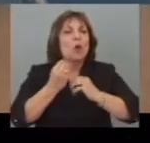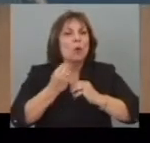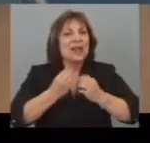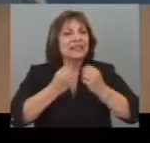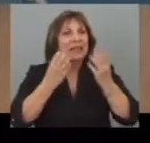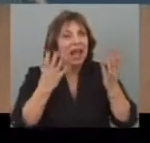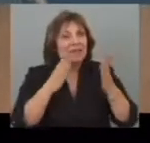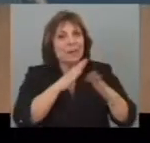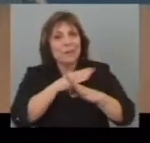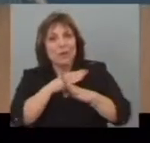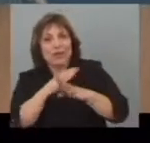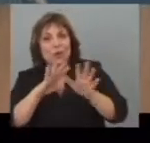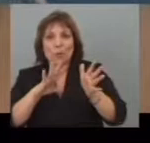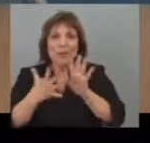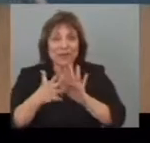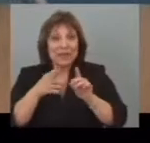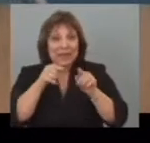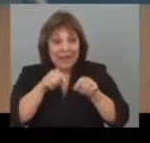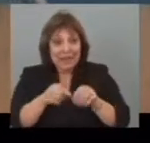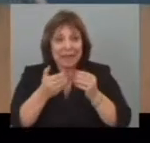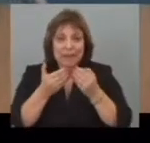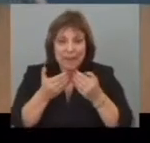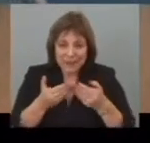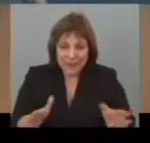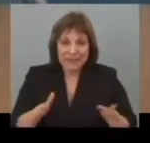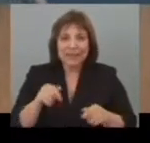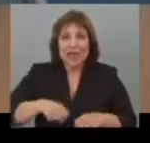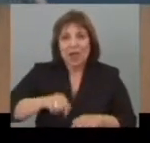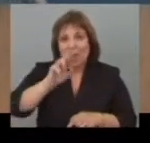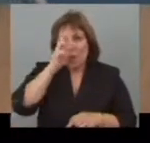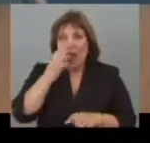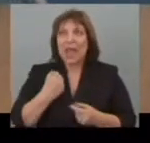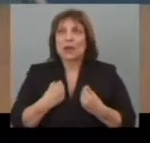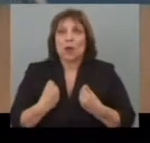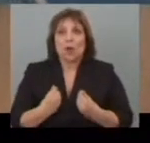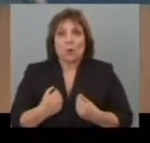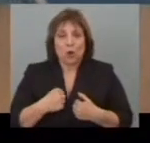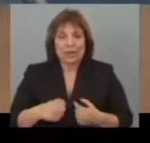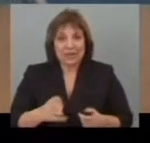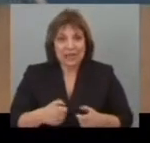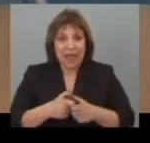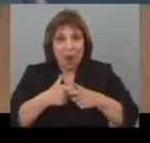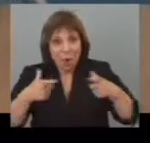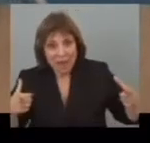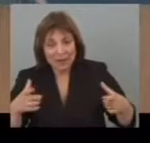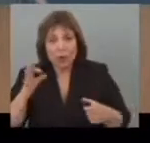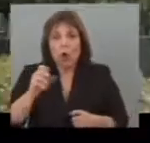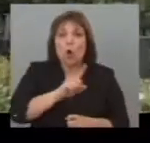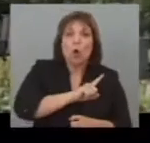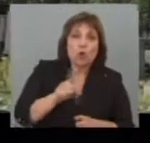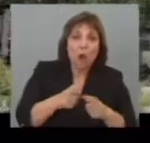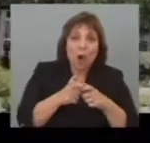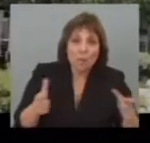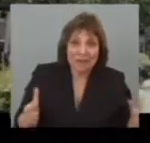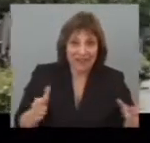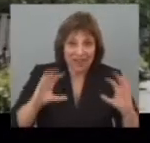partir de eso, recién vamos a estar en condiciones como país de poder saber si crece o no crece la violencia doméstica.